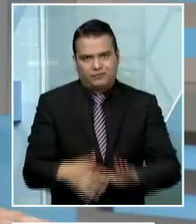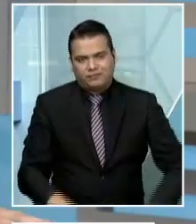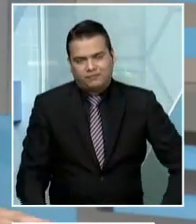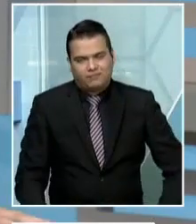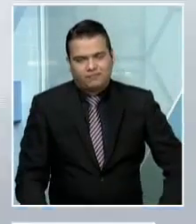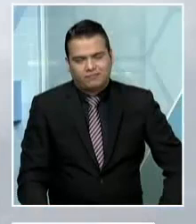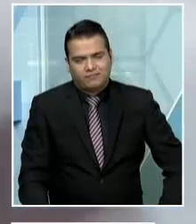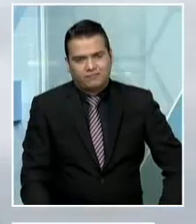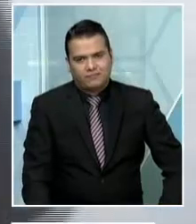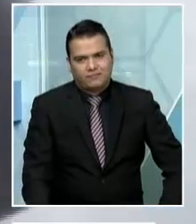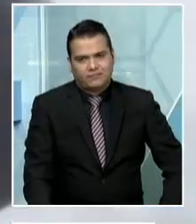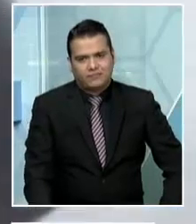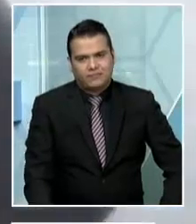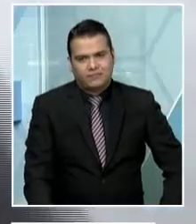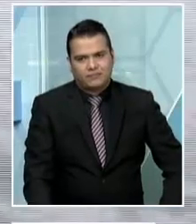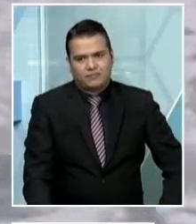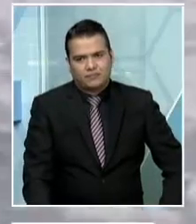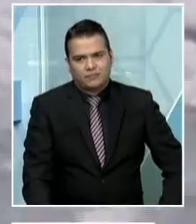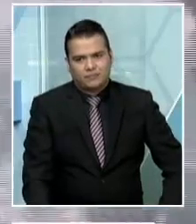Brasil.